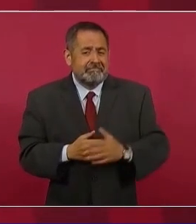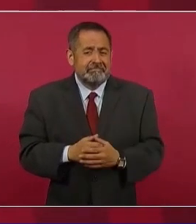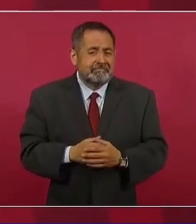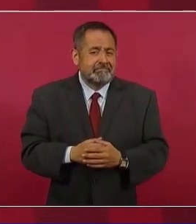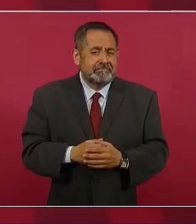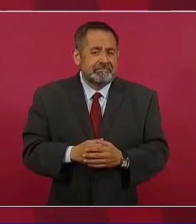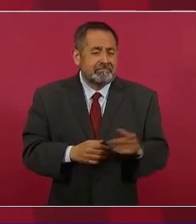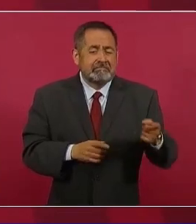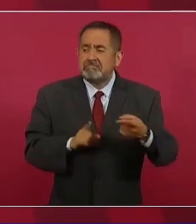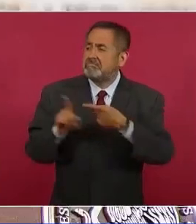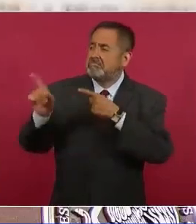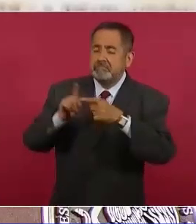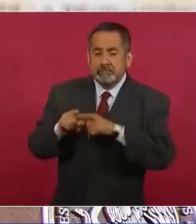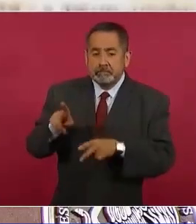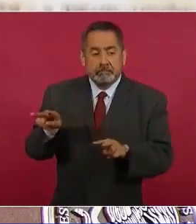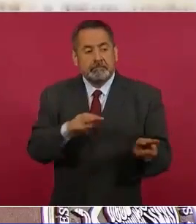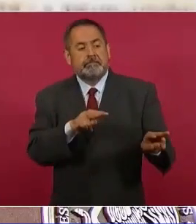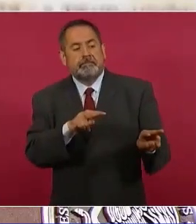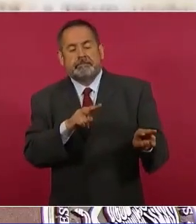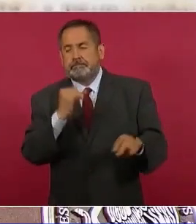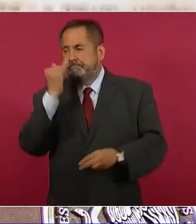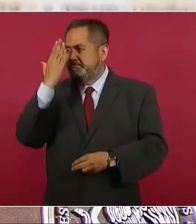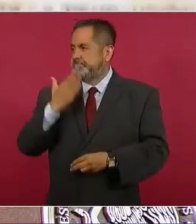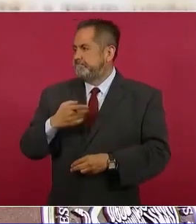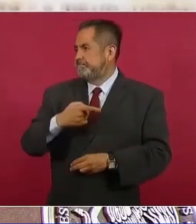a quien insulta.